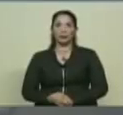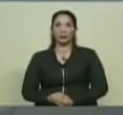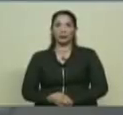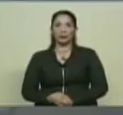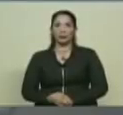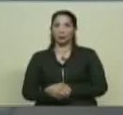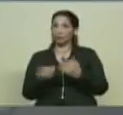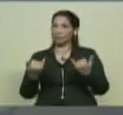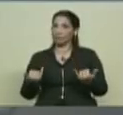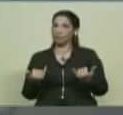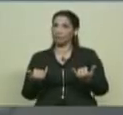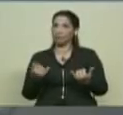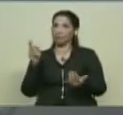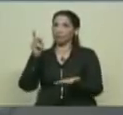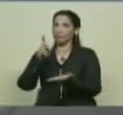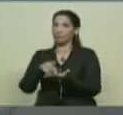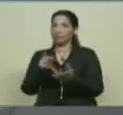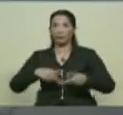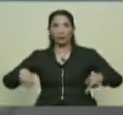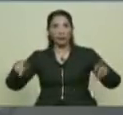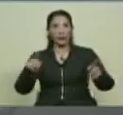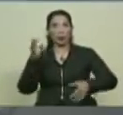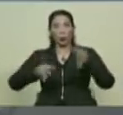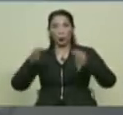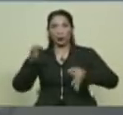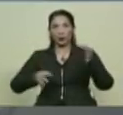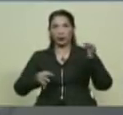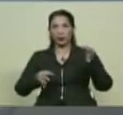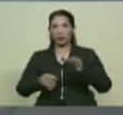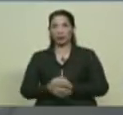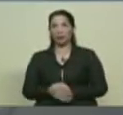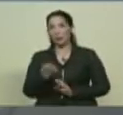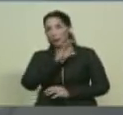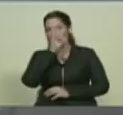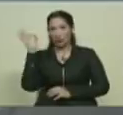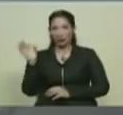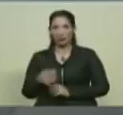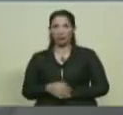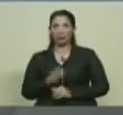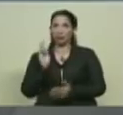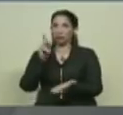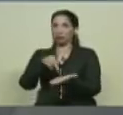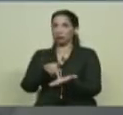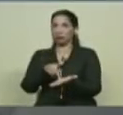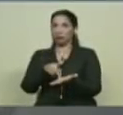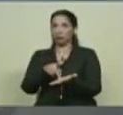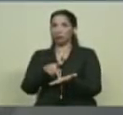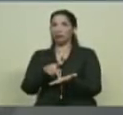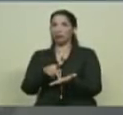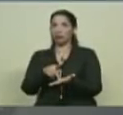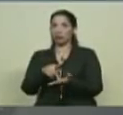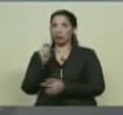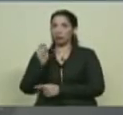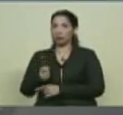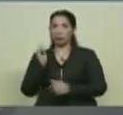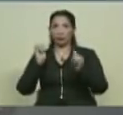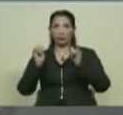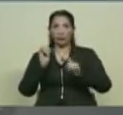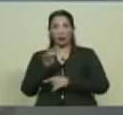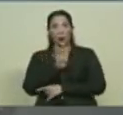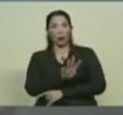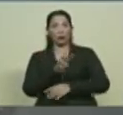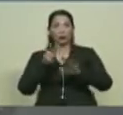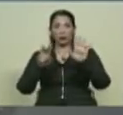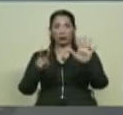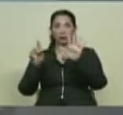Mira, amigo, ahora vamos a trasladarnos hasta la Plaza de la Justicia en Barquisimeto, y es que allí se realiza una sesión solemne en celebración de los 466 años